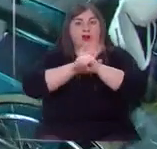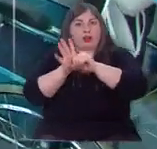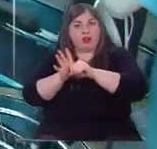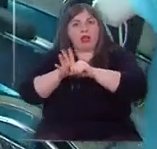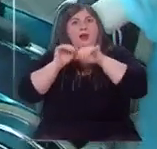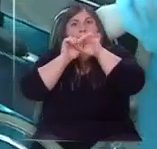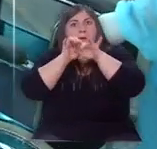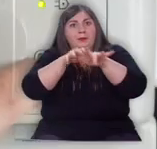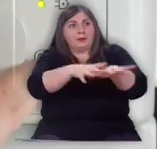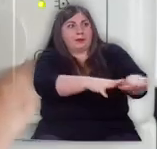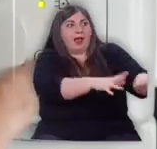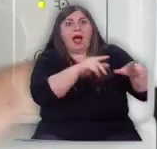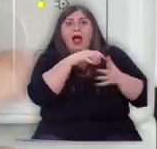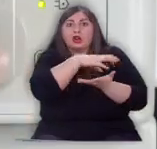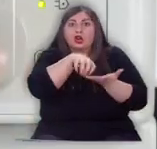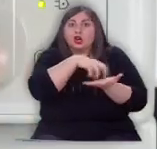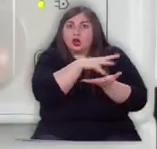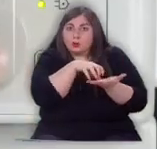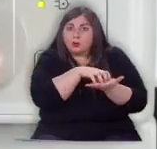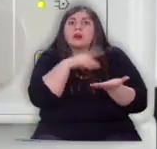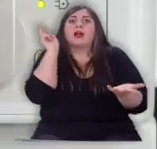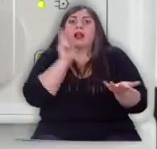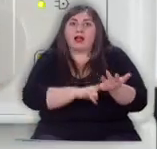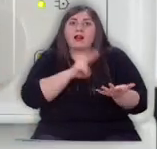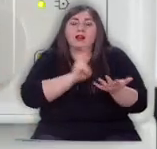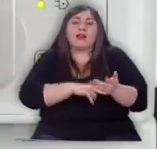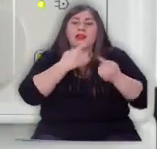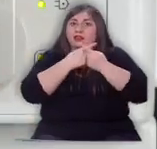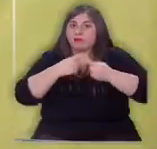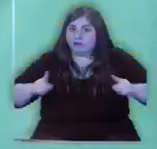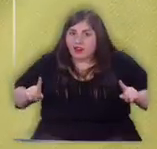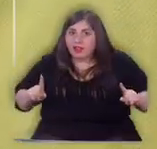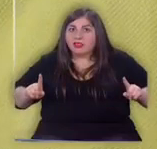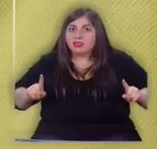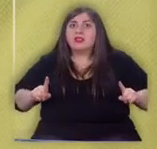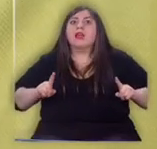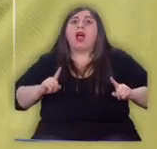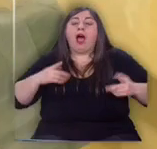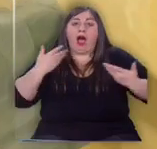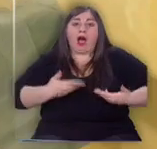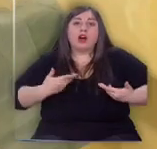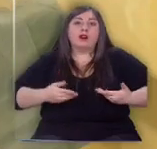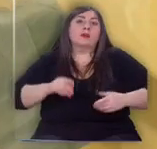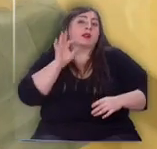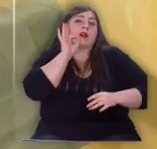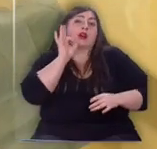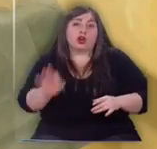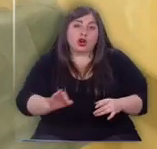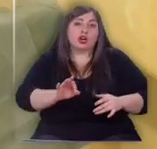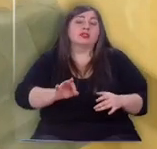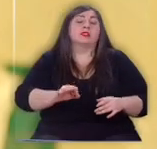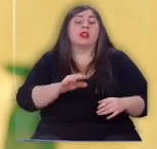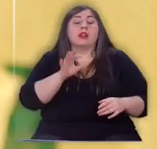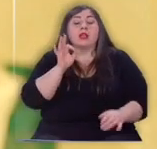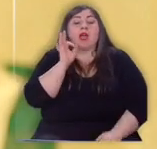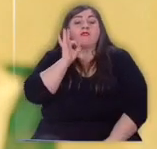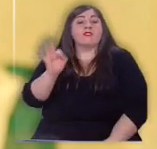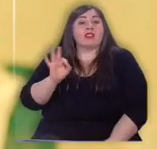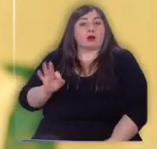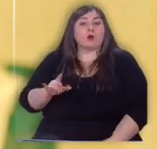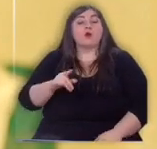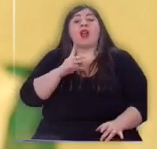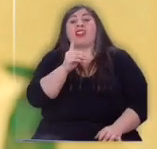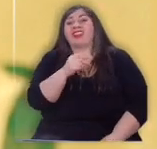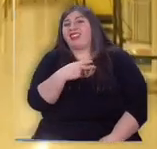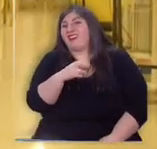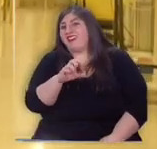ya se está dando hacia comunas donde la realidad es bastante distinta que en las que han estado hasta ahora, por ejemplo, Las Condes, Vitacura, La Dehesa, en fin,